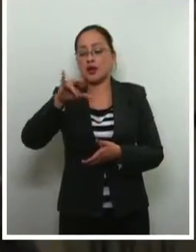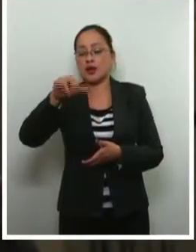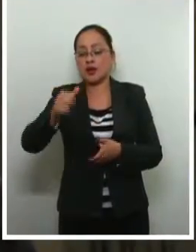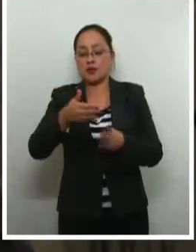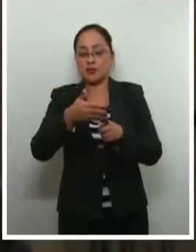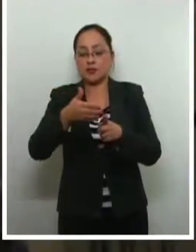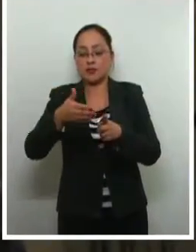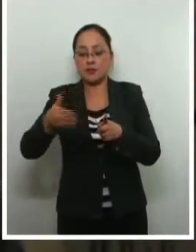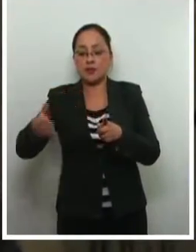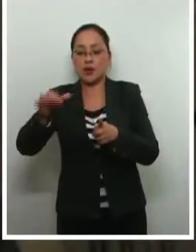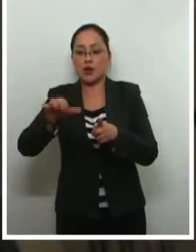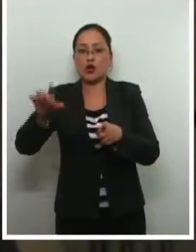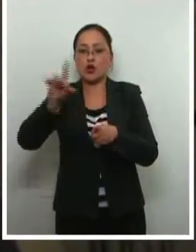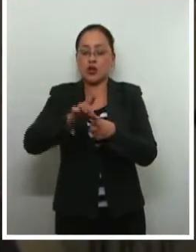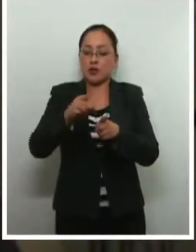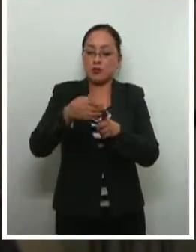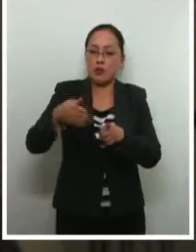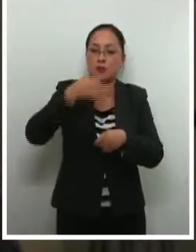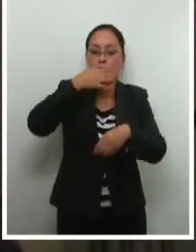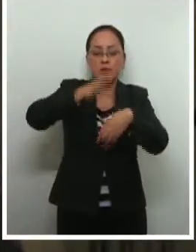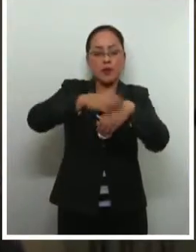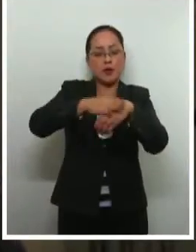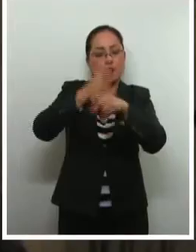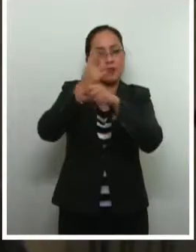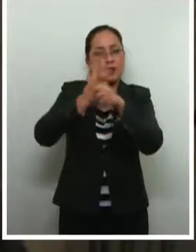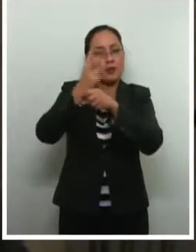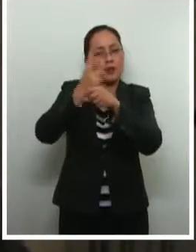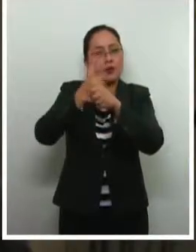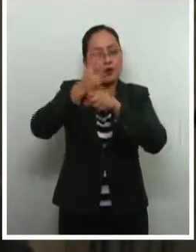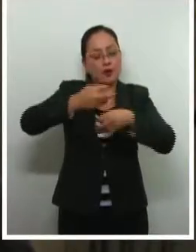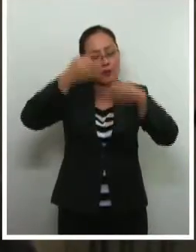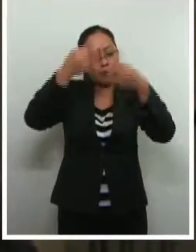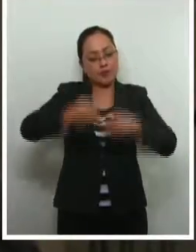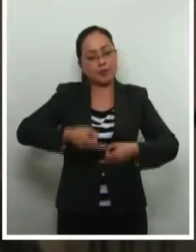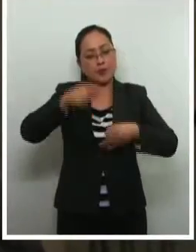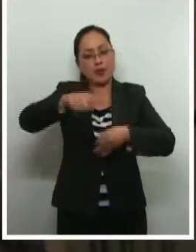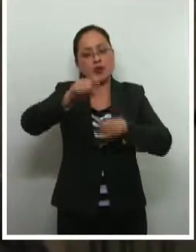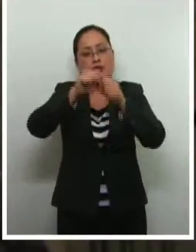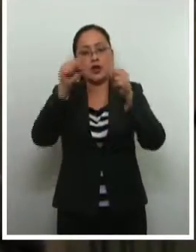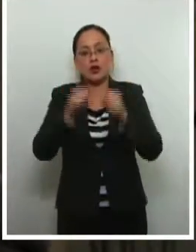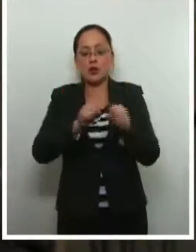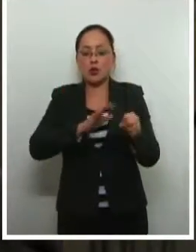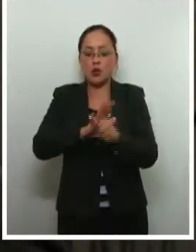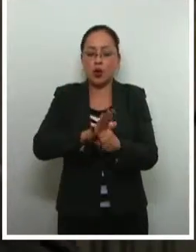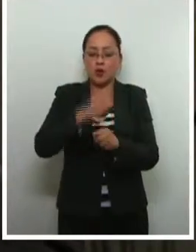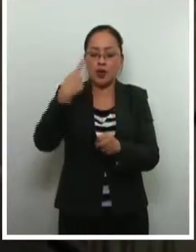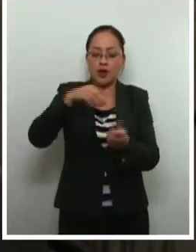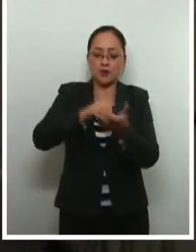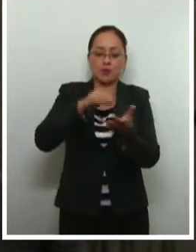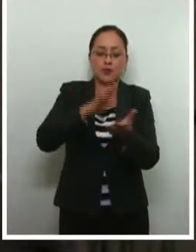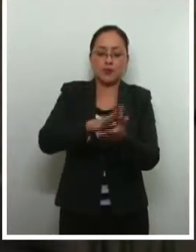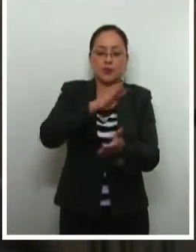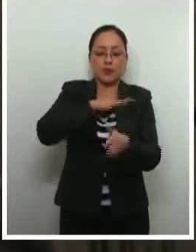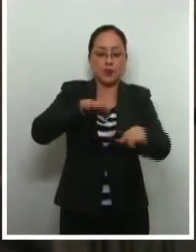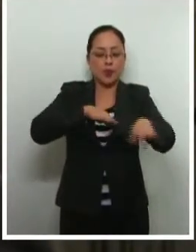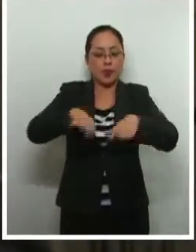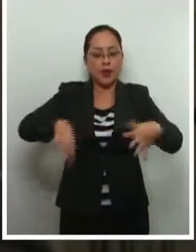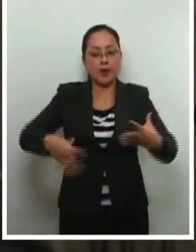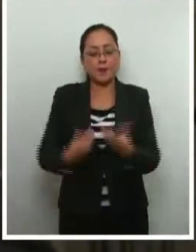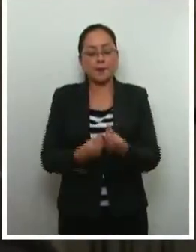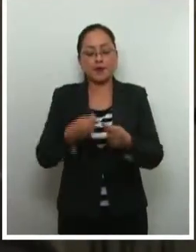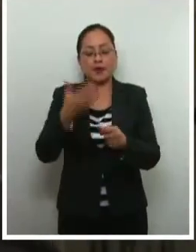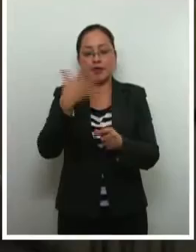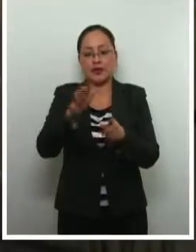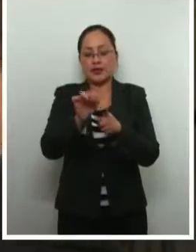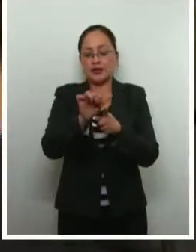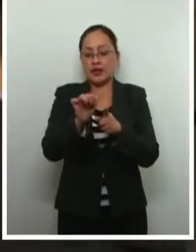del día de hoy les haremos la convocatoria precisa del salón para que podamos trabajar de las 10 a la hora